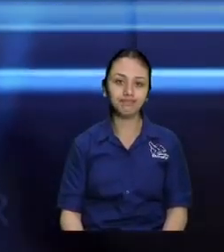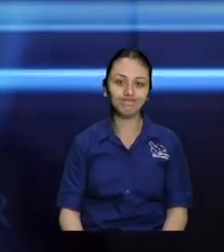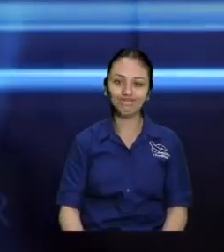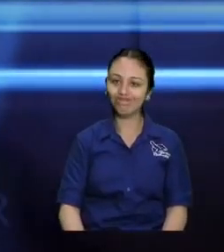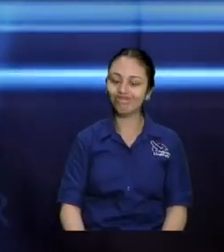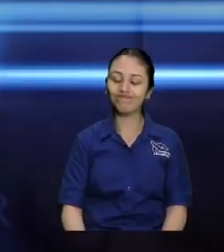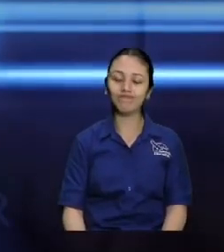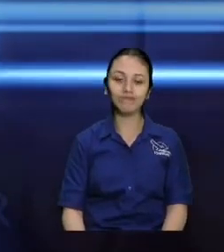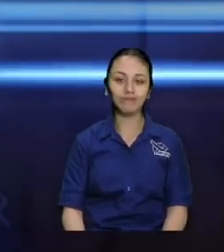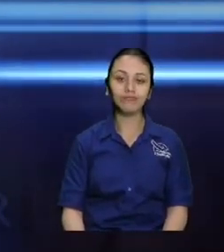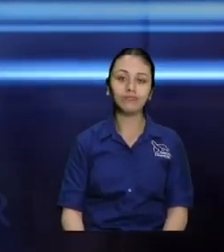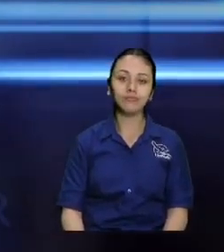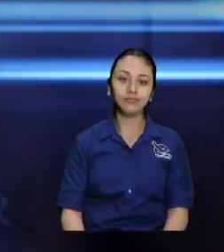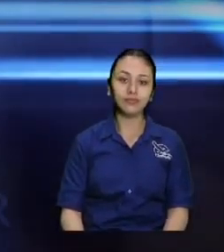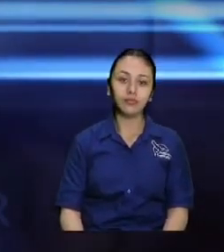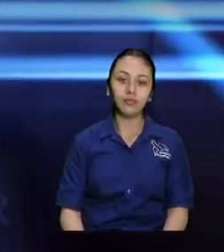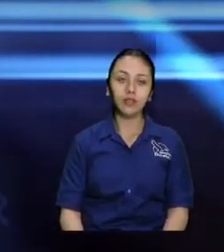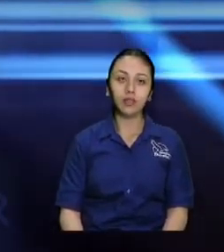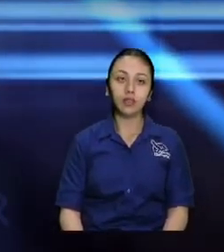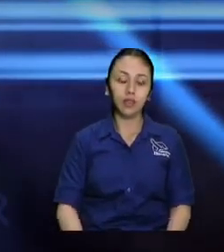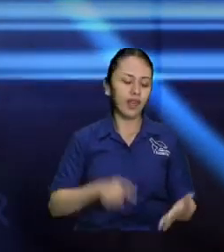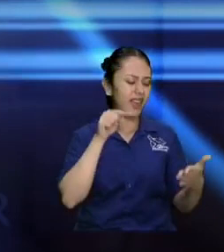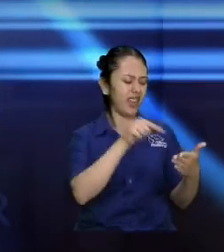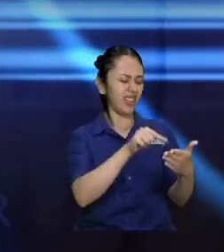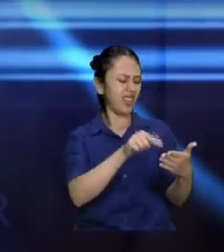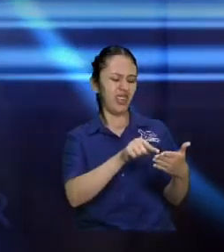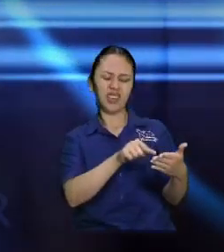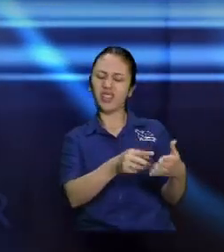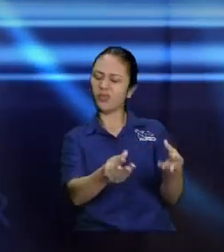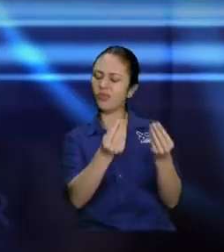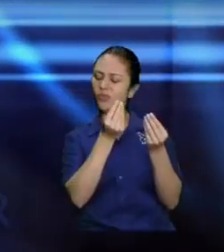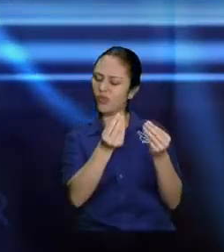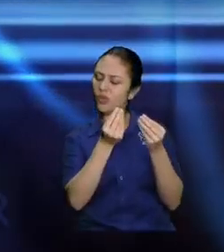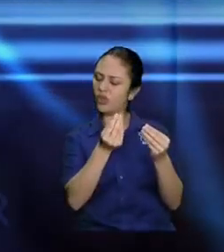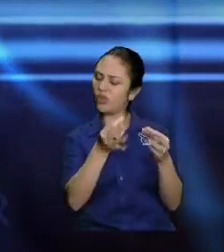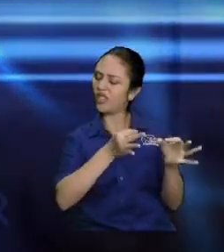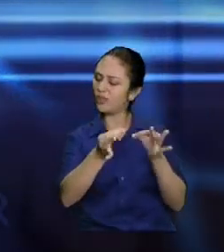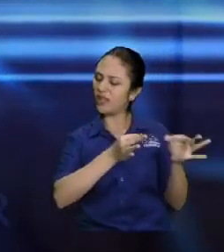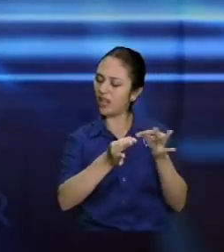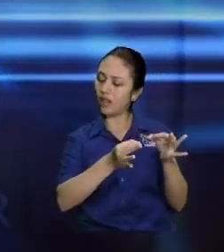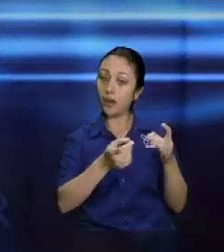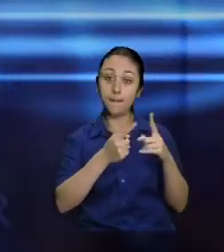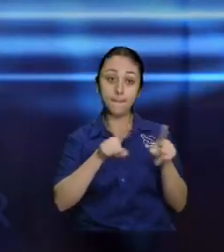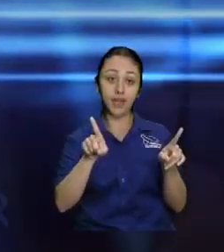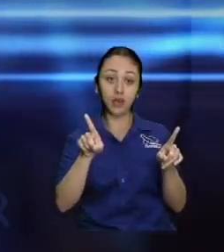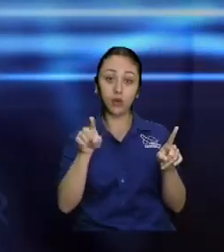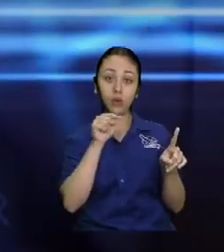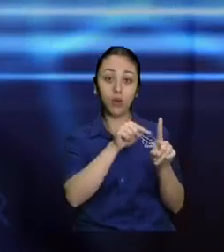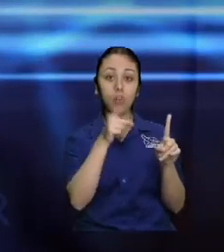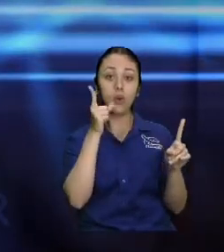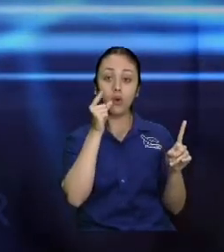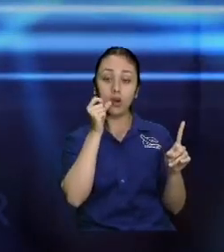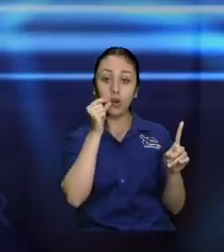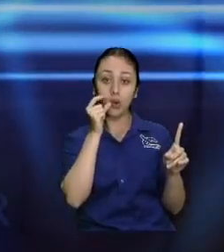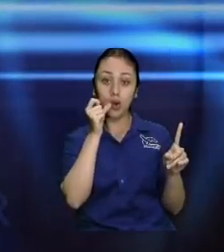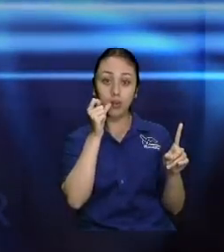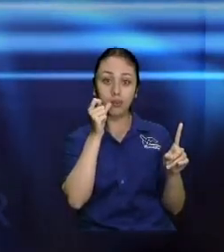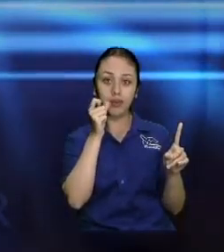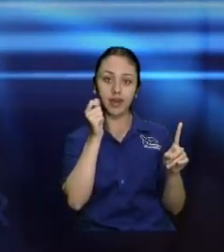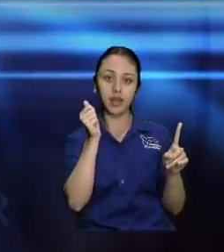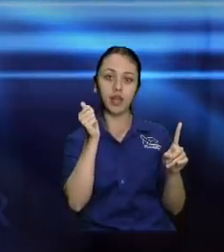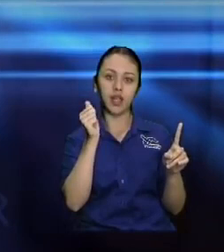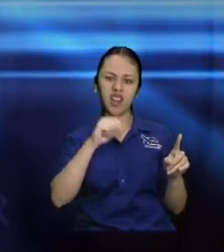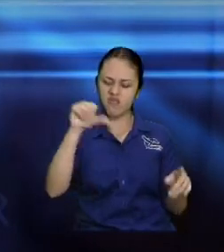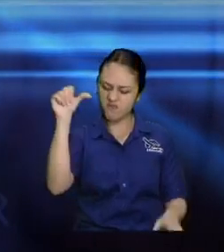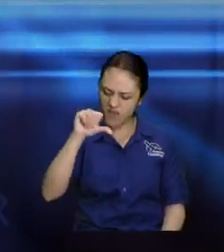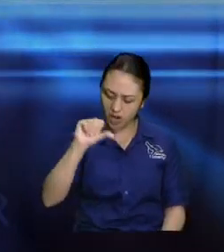Terrible, ¿ah? Porque, bueno, aquí hay mucho que decir de esto, pero la cuestión que él era áspero. Y cuando nosotros vemos la vida